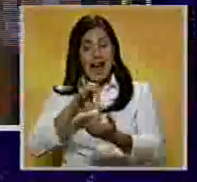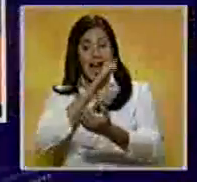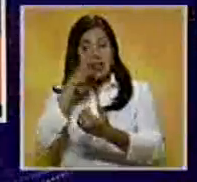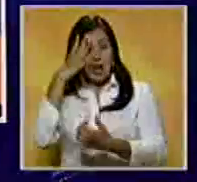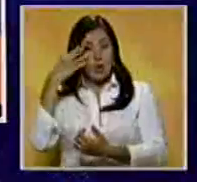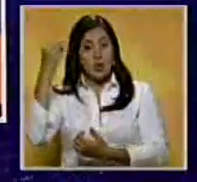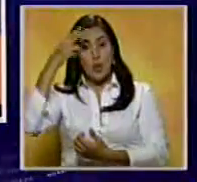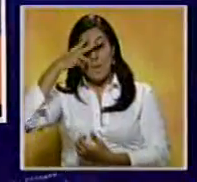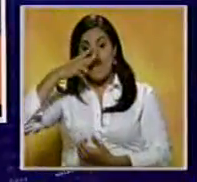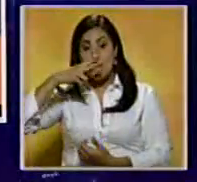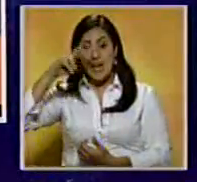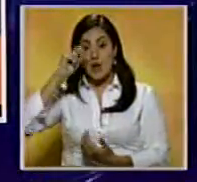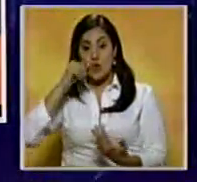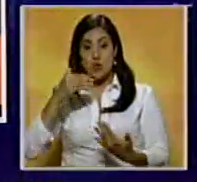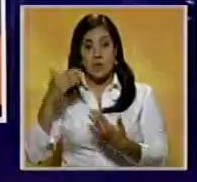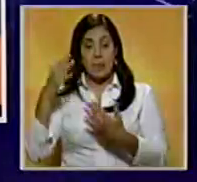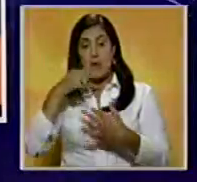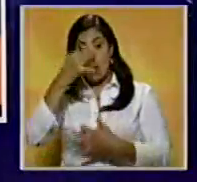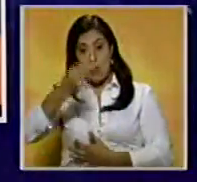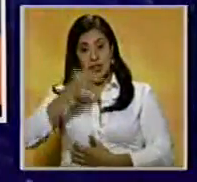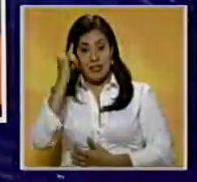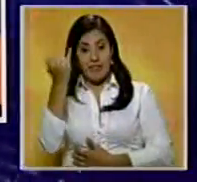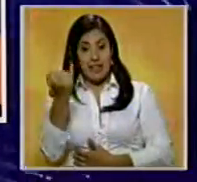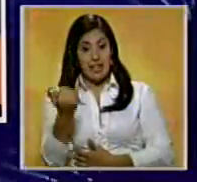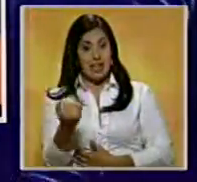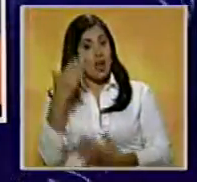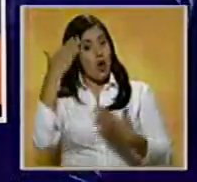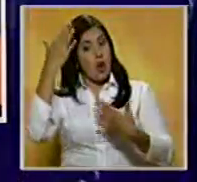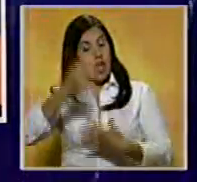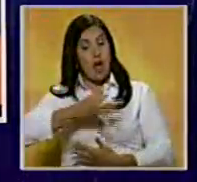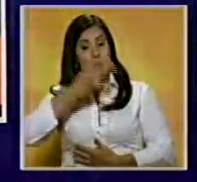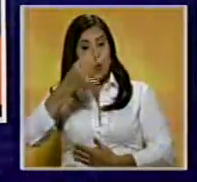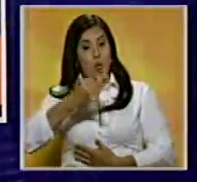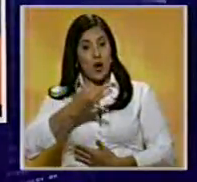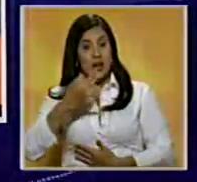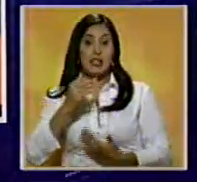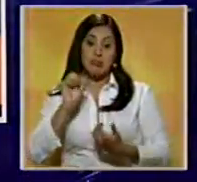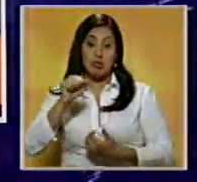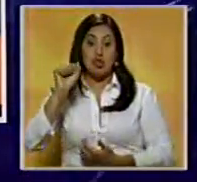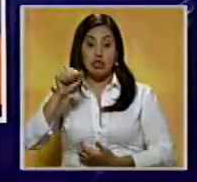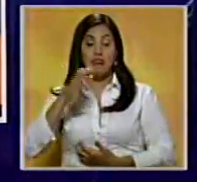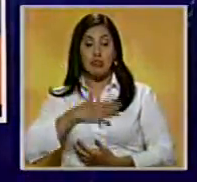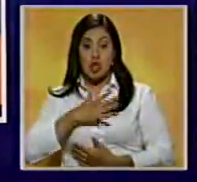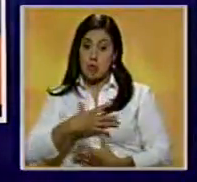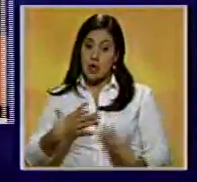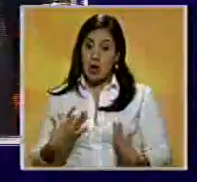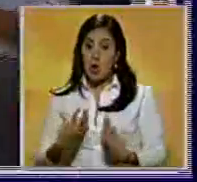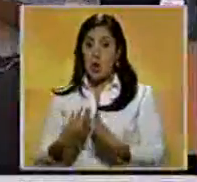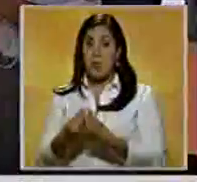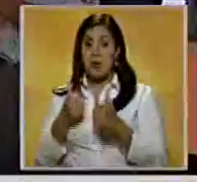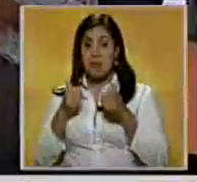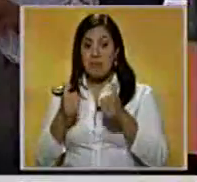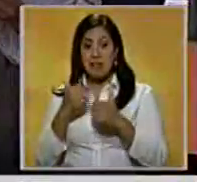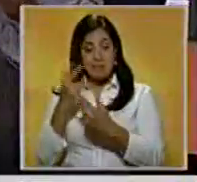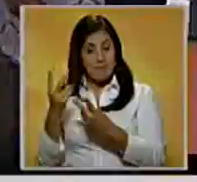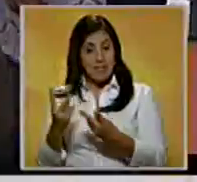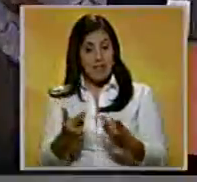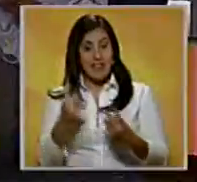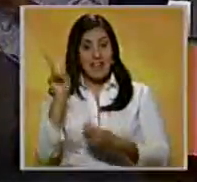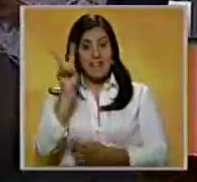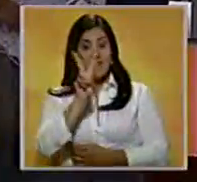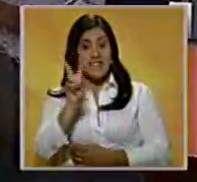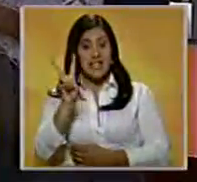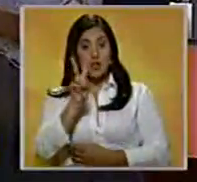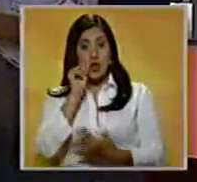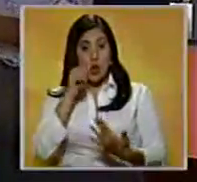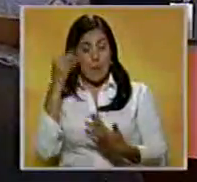cantautor mexicano Armando Manzanero. Buenas tardes, Federica. Hola, Eduardo, ¿cómo estás, Endrina? Bueno, sí, yo muy bien acompañada. Bienvenido a Venezuela,